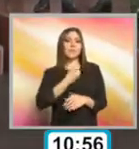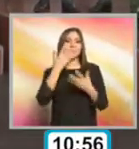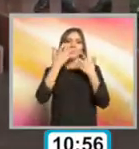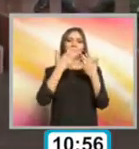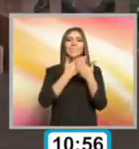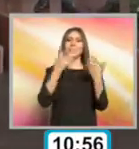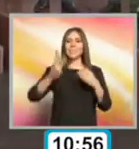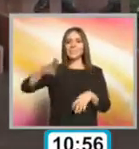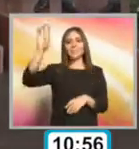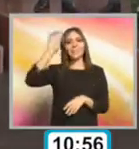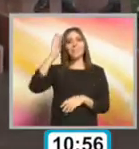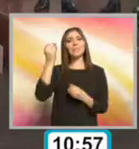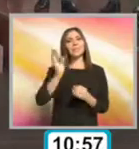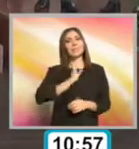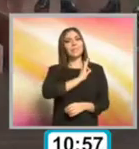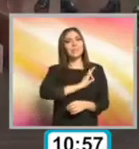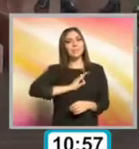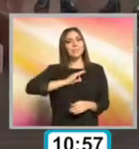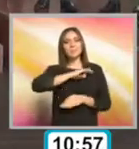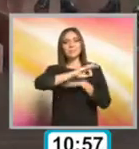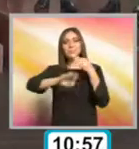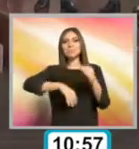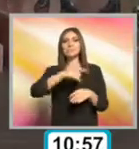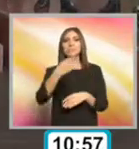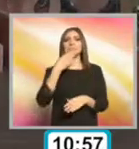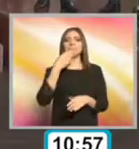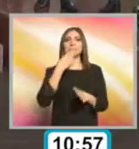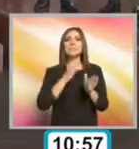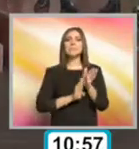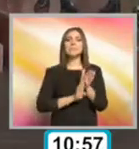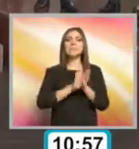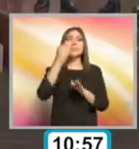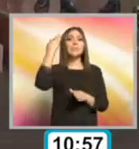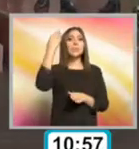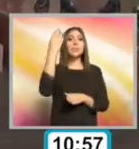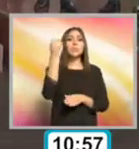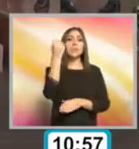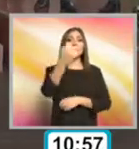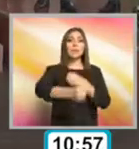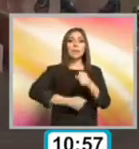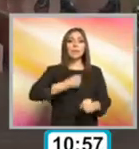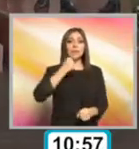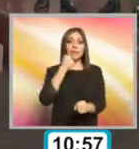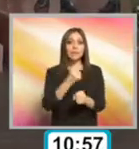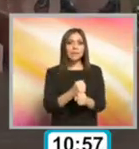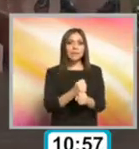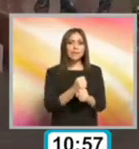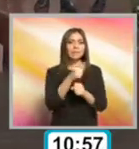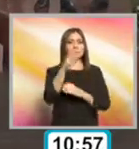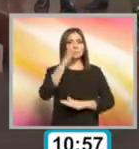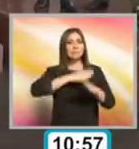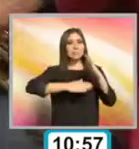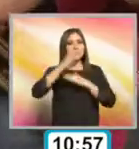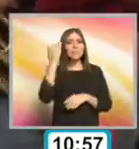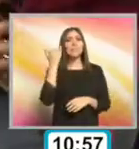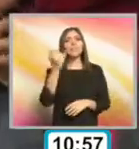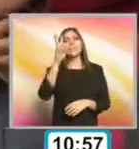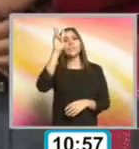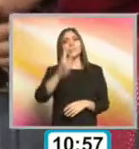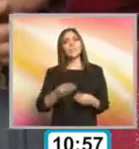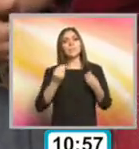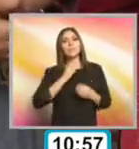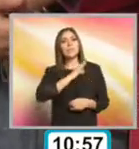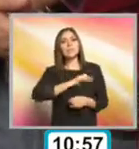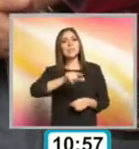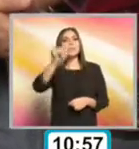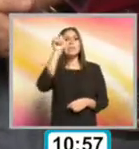barbaridad. Oigan, muchas felicidades por todo el éxito que han tenido durante gracias. estos 9 años. Muchas felicidades por estar siempre al